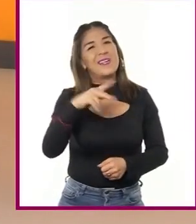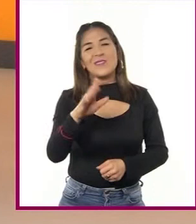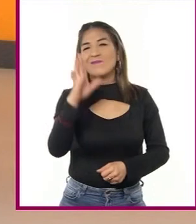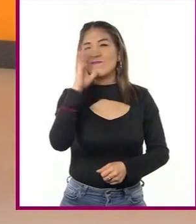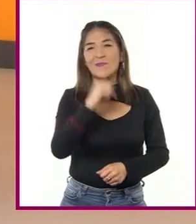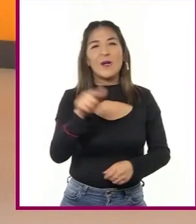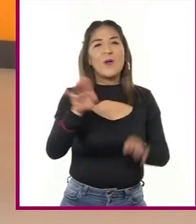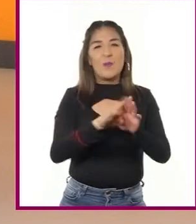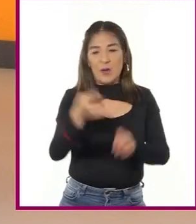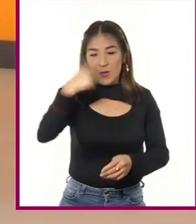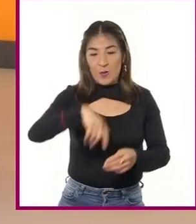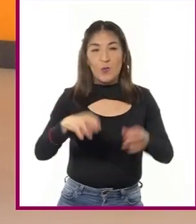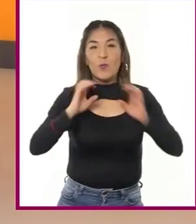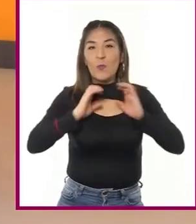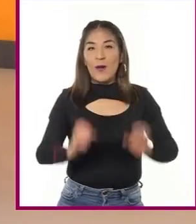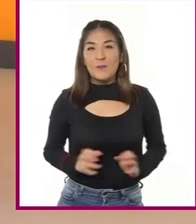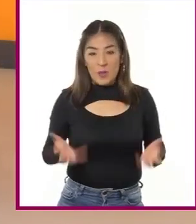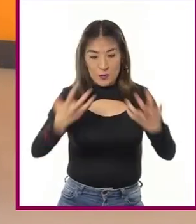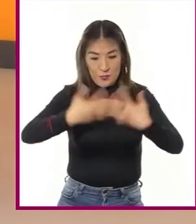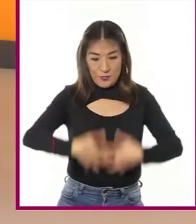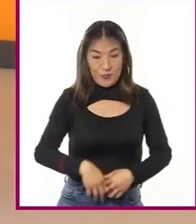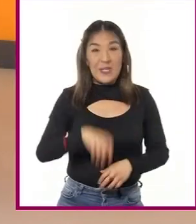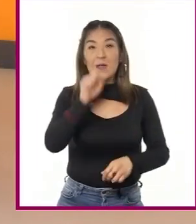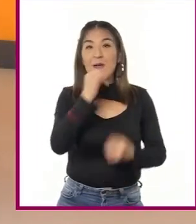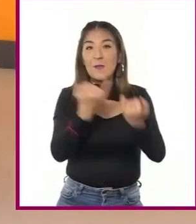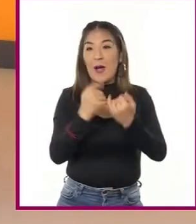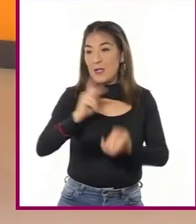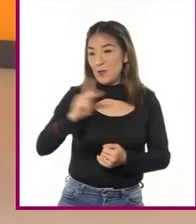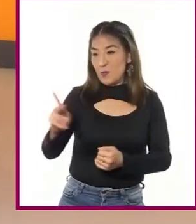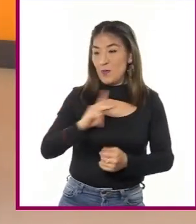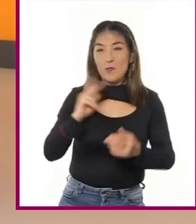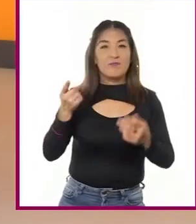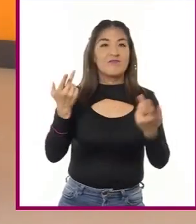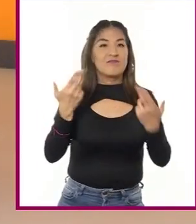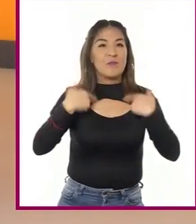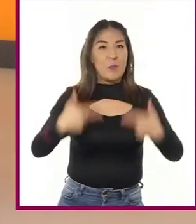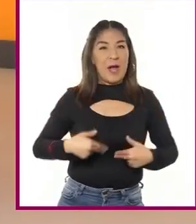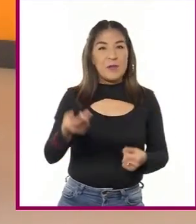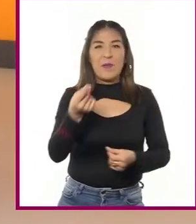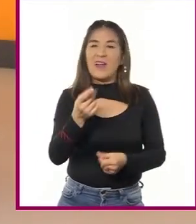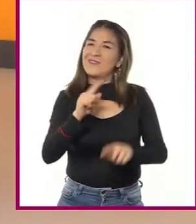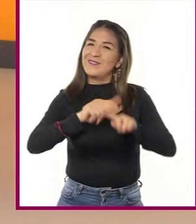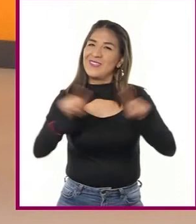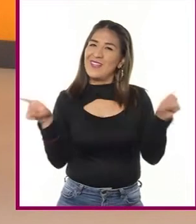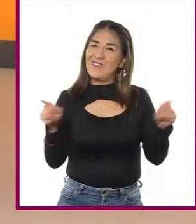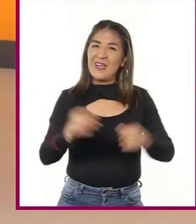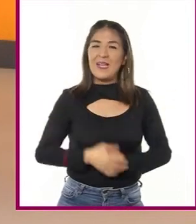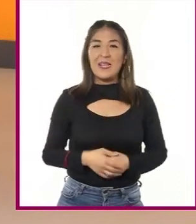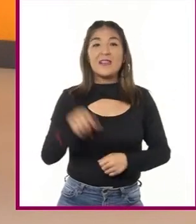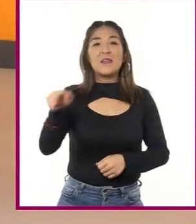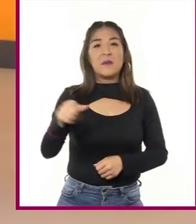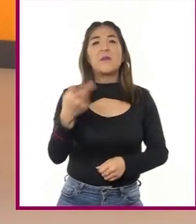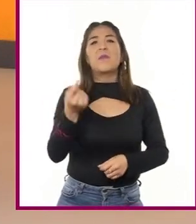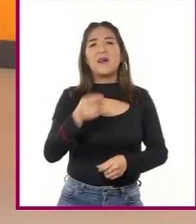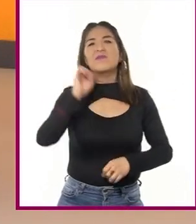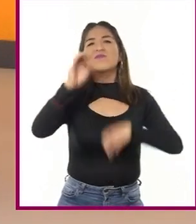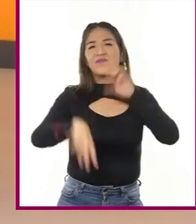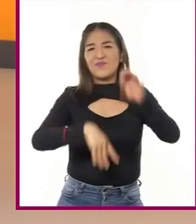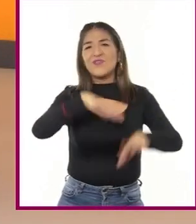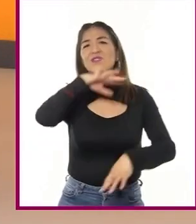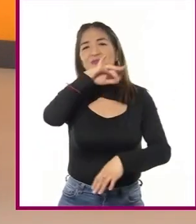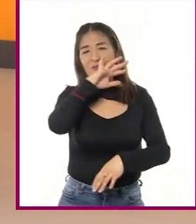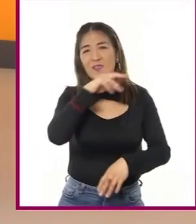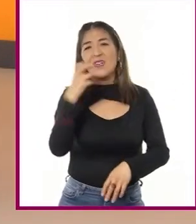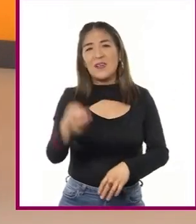no procesa la comida de la misma manera que nosotros. Además, los desperdicios promueven la suciedad. Esta información